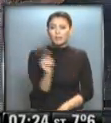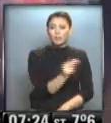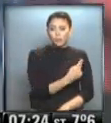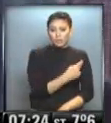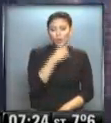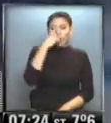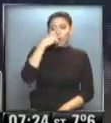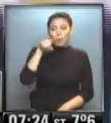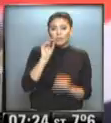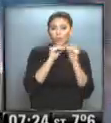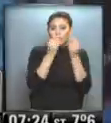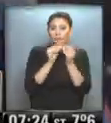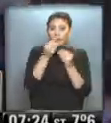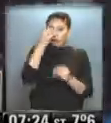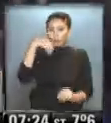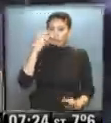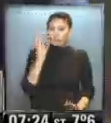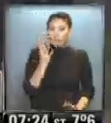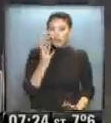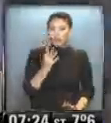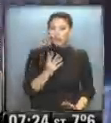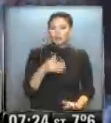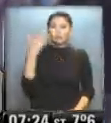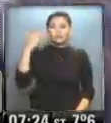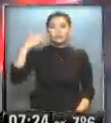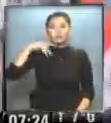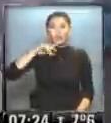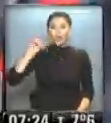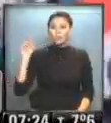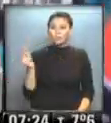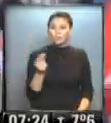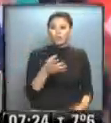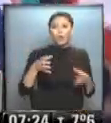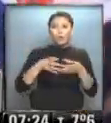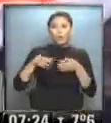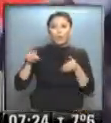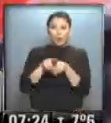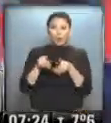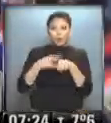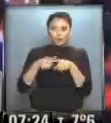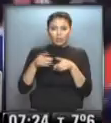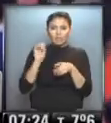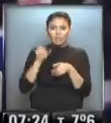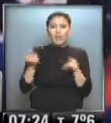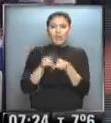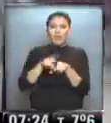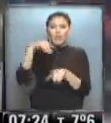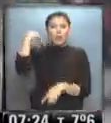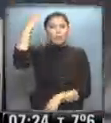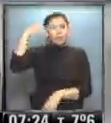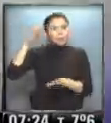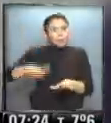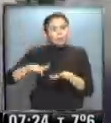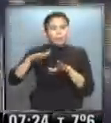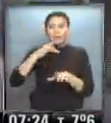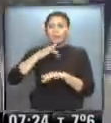últimos datos informados oficialmente luego de la feroz matanza. Los hermanos musulmanes convocaron a sus seguidores